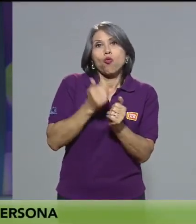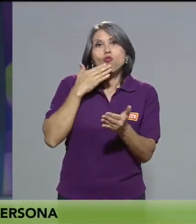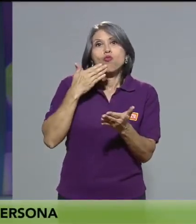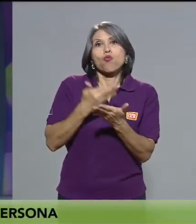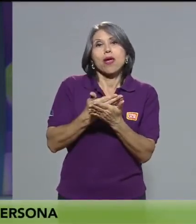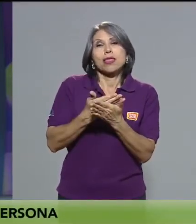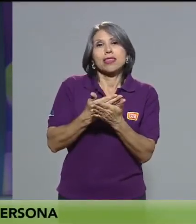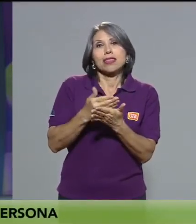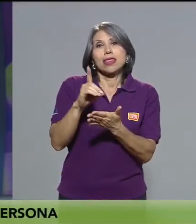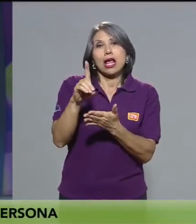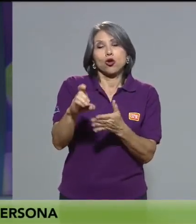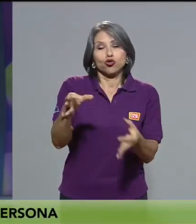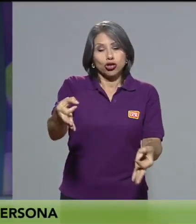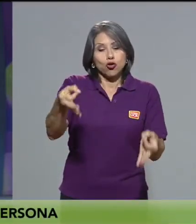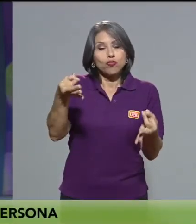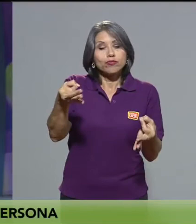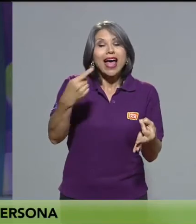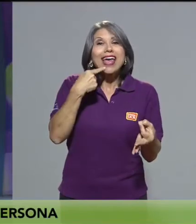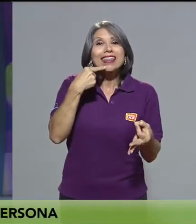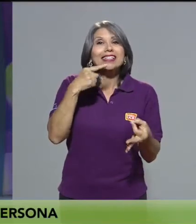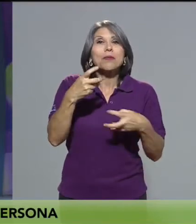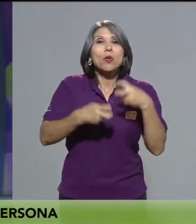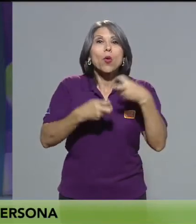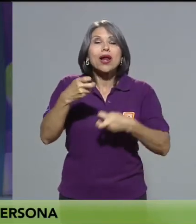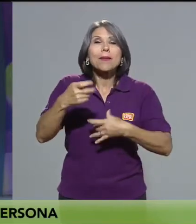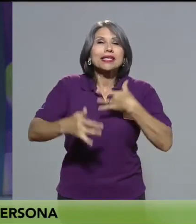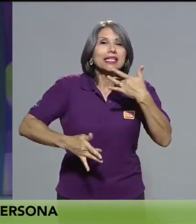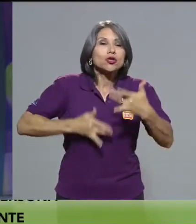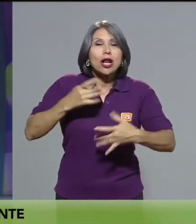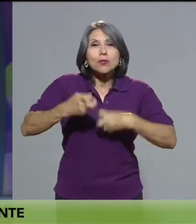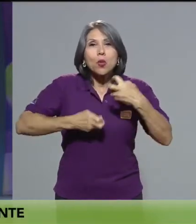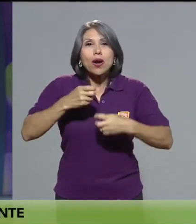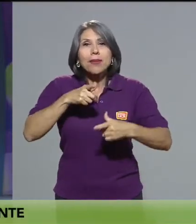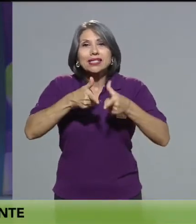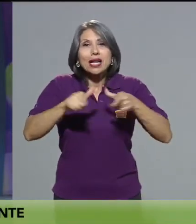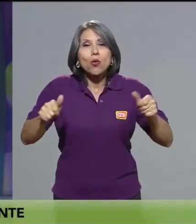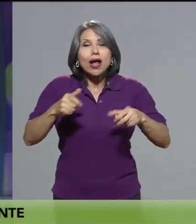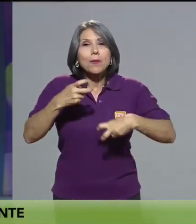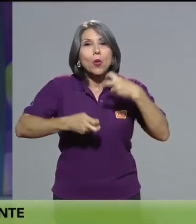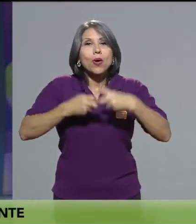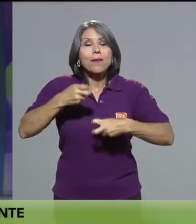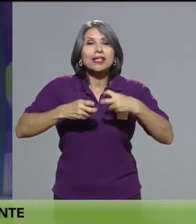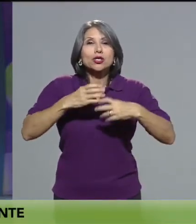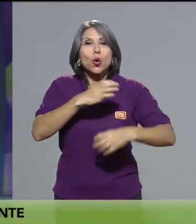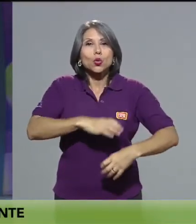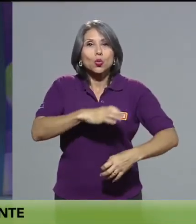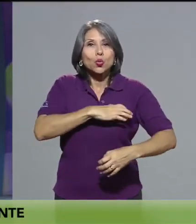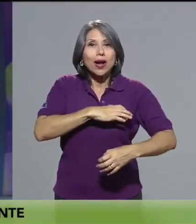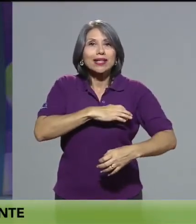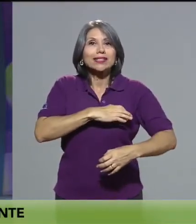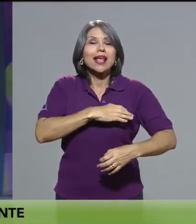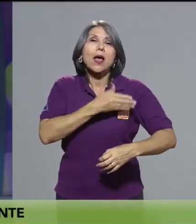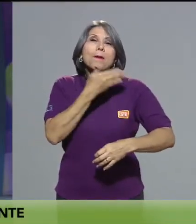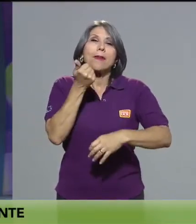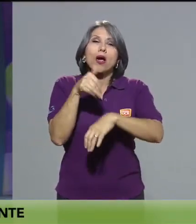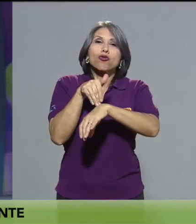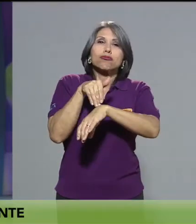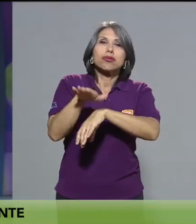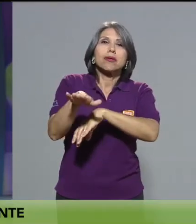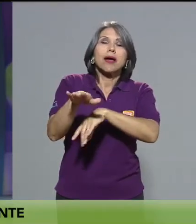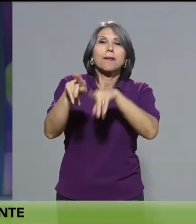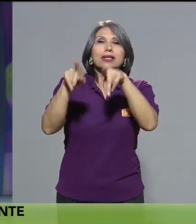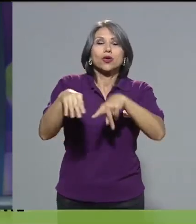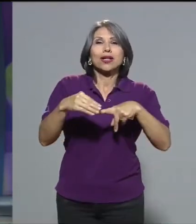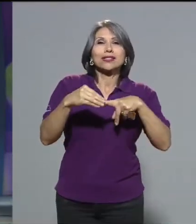problemas sensoriales, que tiene problemas de lenguaje, que tiene problemas conductuales, entonces referirlos a especialistas en